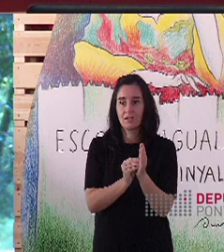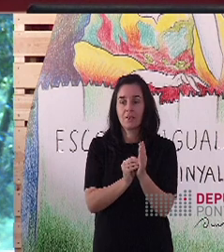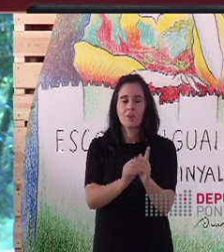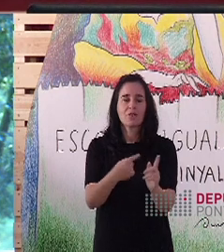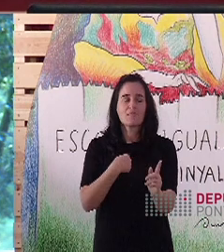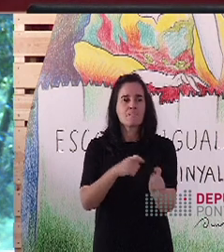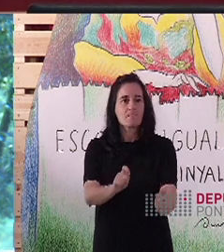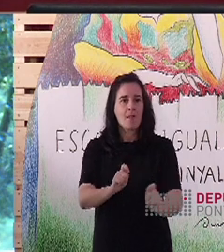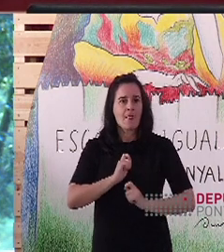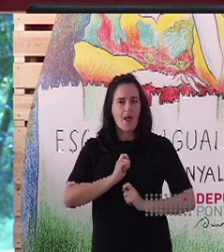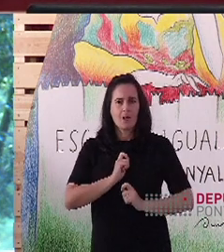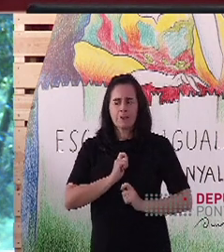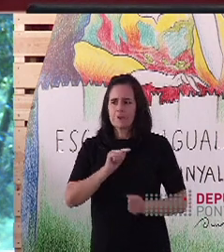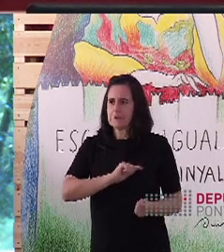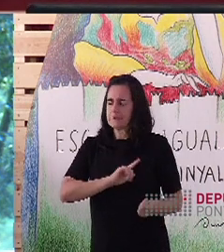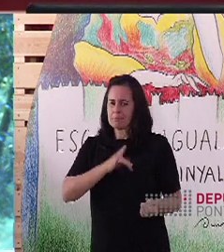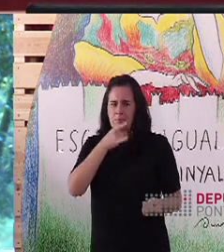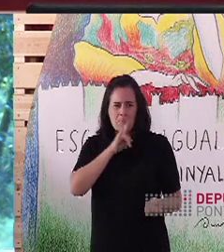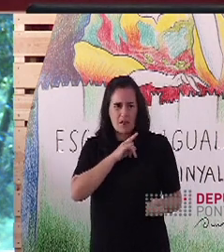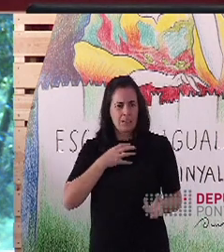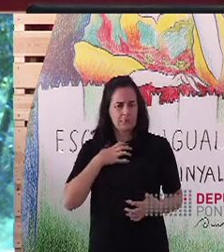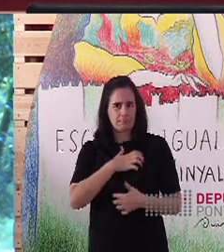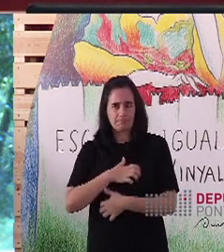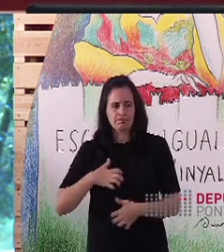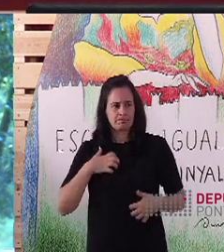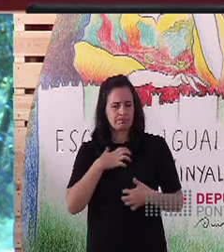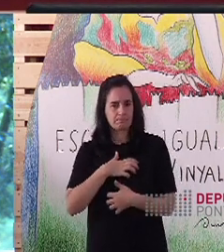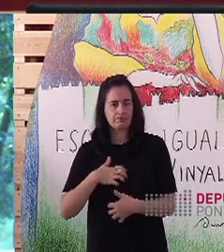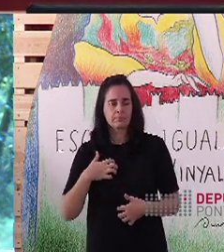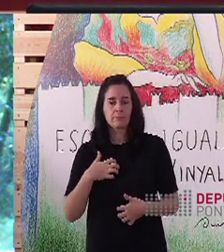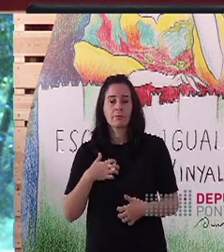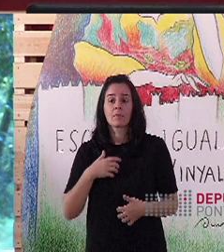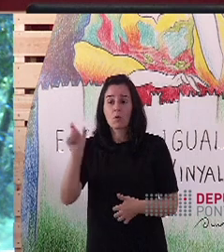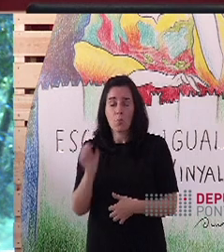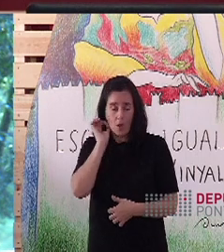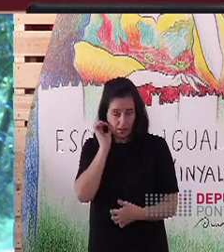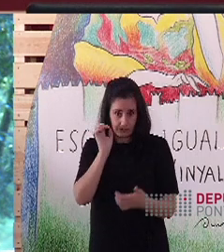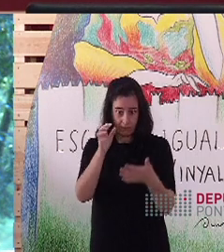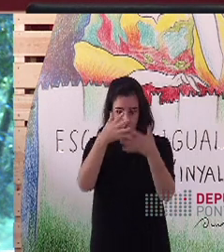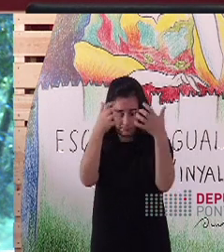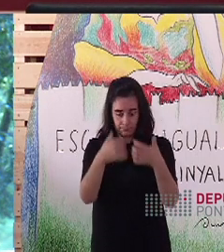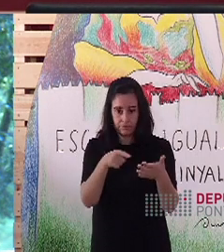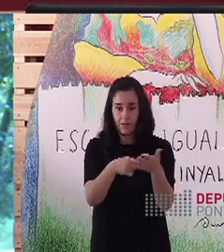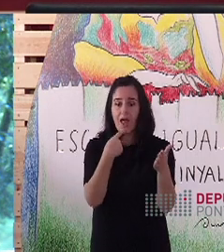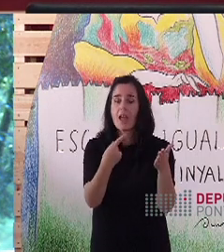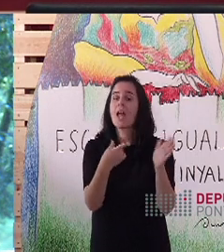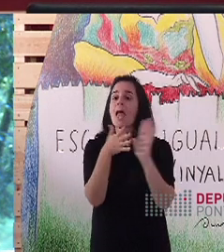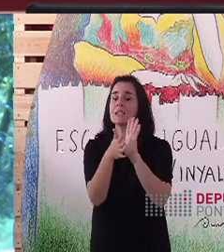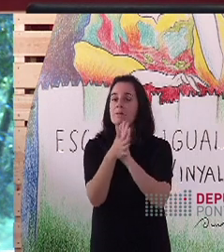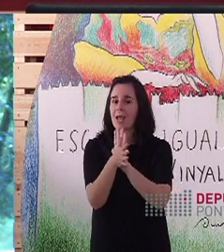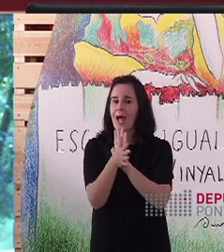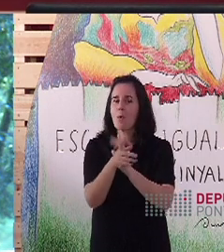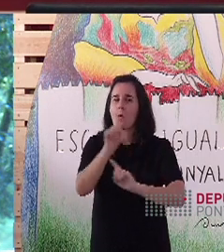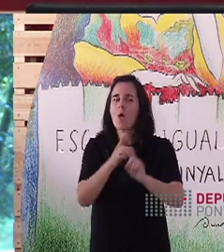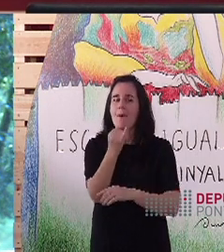produce un malestar extraordinario, ella explica que hay un problema y que ese problema tiene que ver con